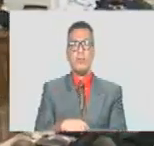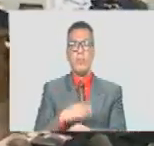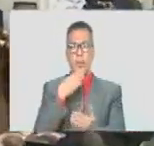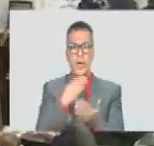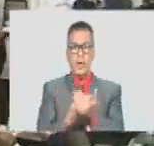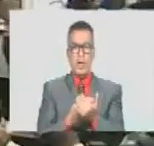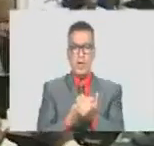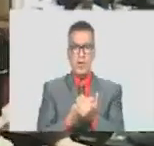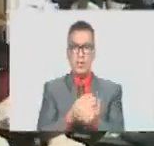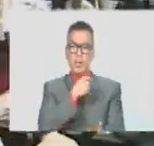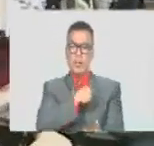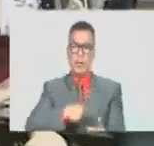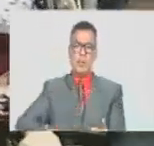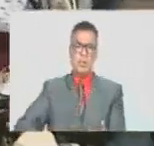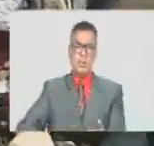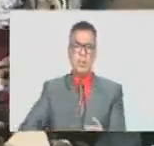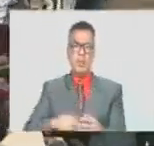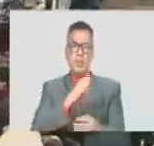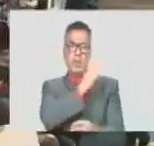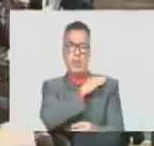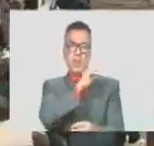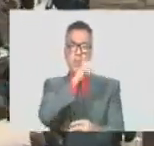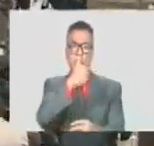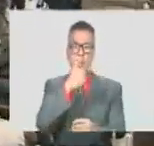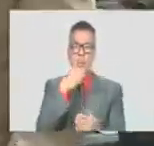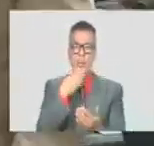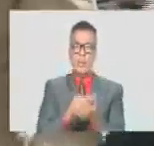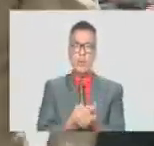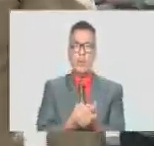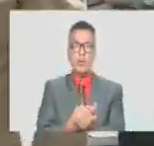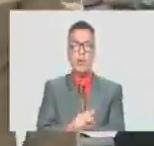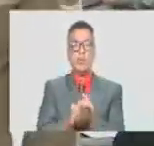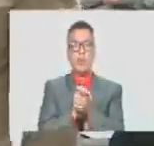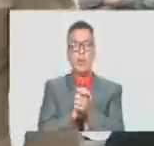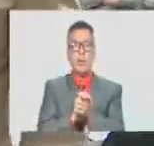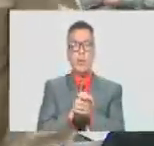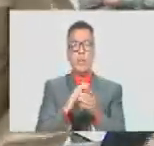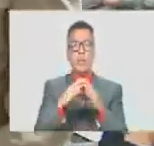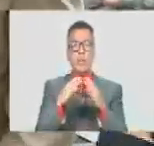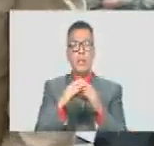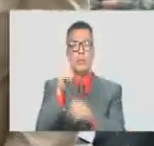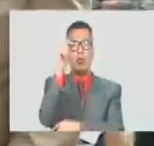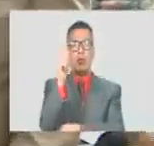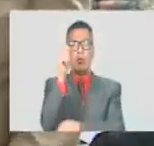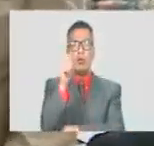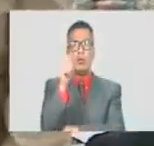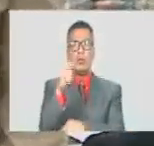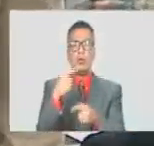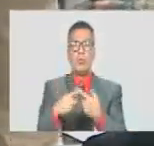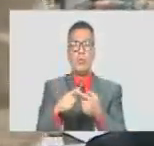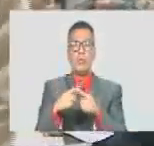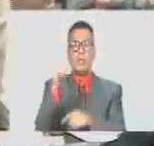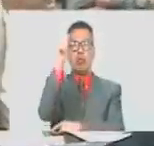Gracias, camarada presidente, junta directiva. Camaradas y colegas diputados y